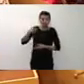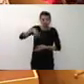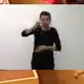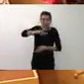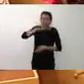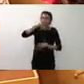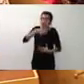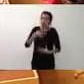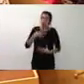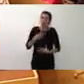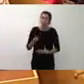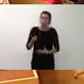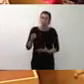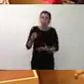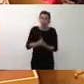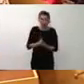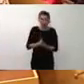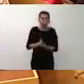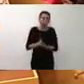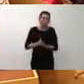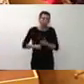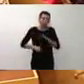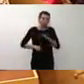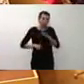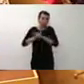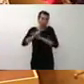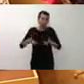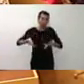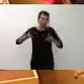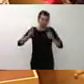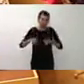a las sendas de la libertad. Muchas gracias. Muchas gracias, señor consejero, por el...